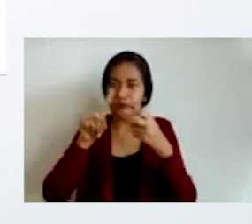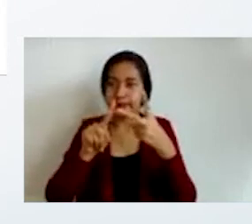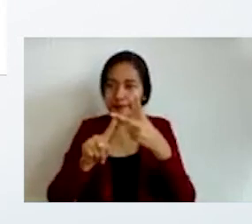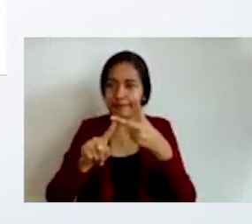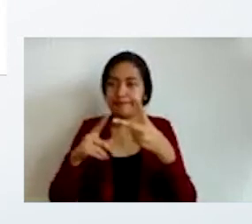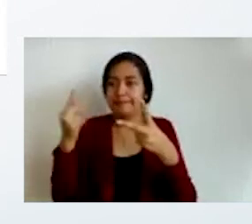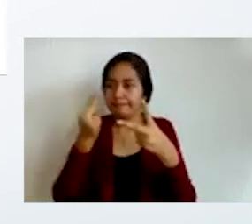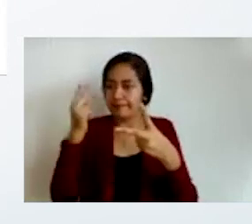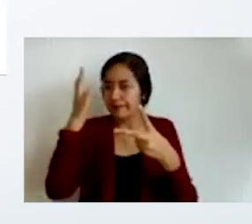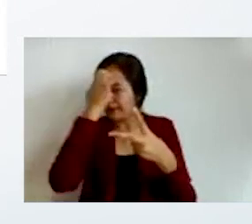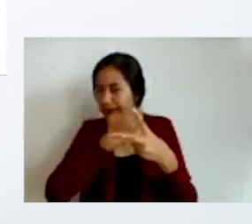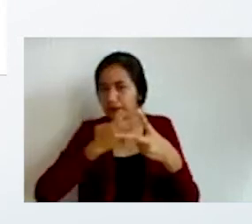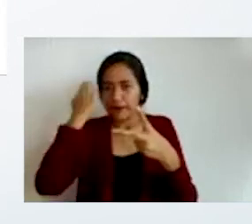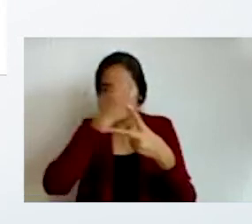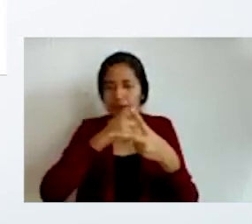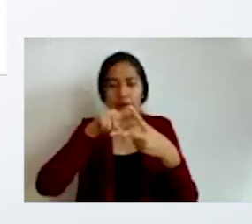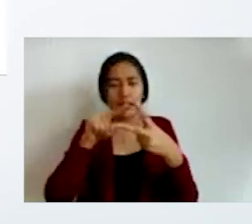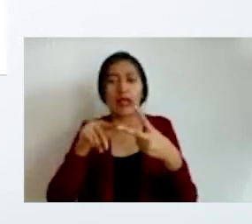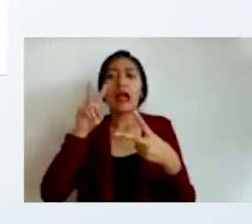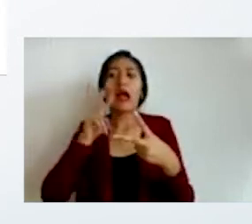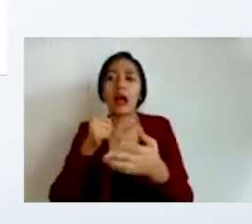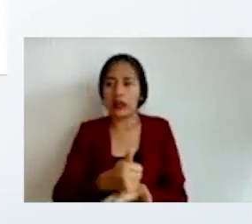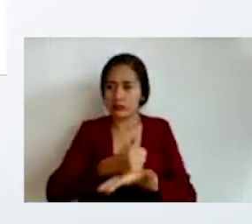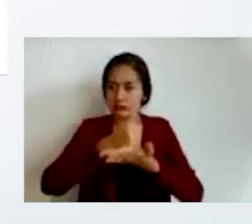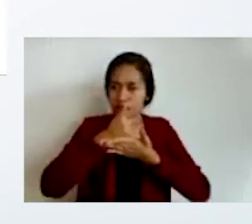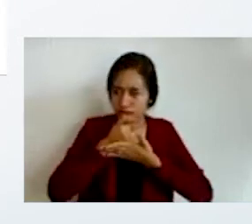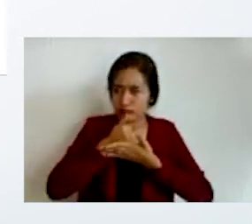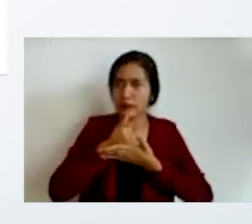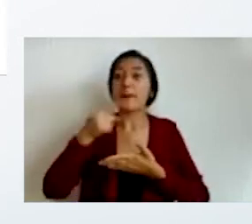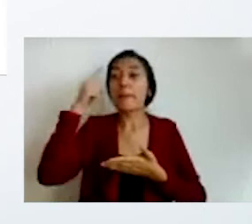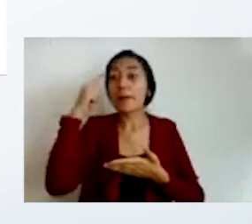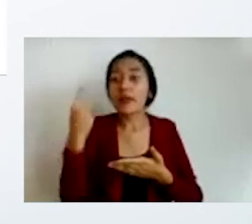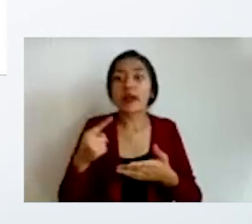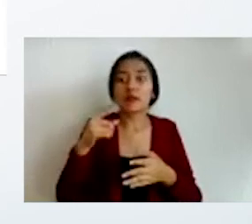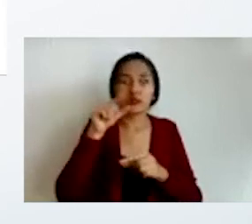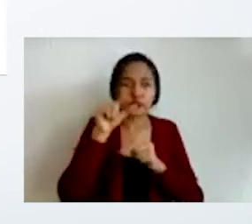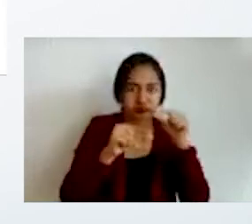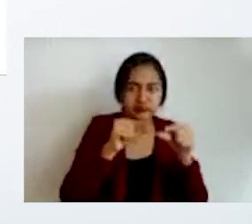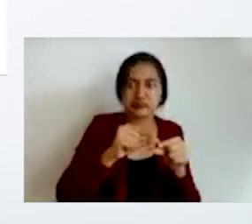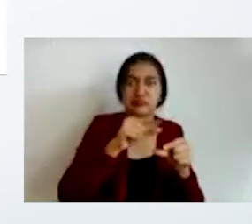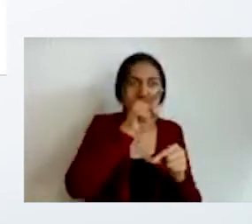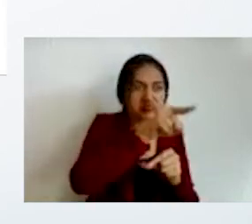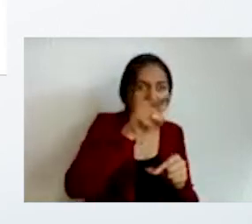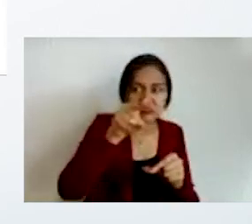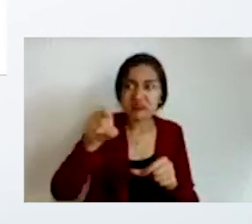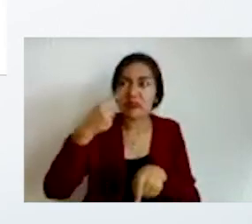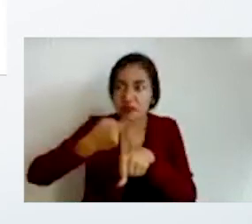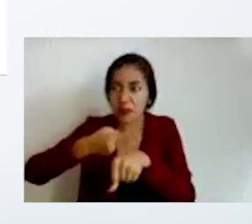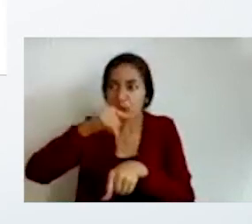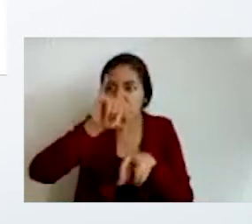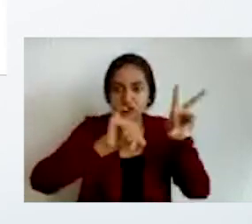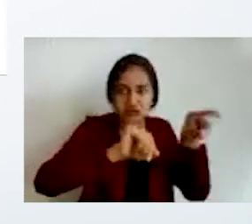o de medición de la calidad de la prueba, podremos tener mayor certeza de lo que estamos